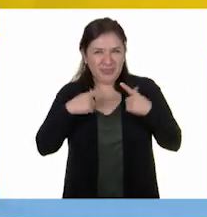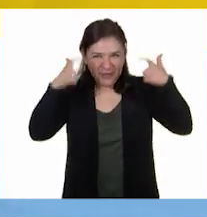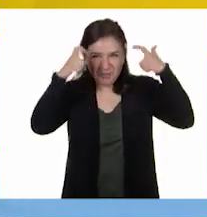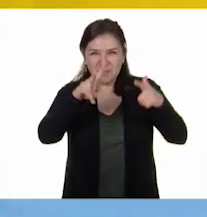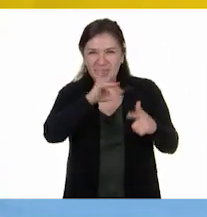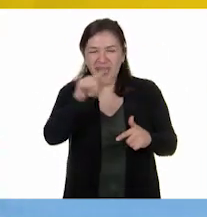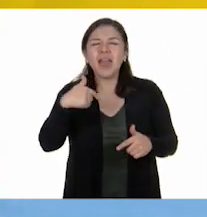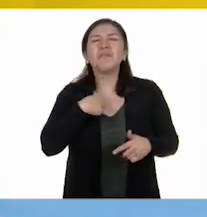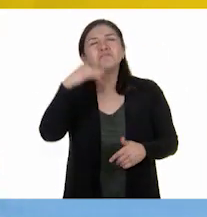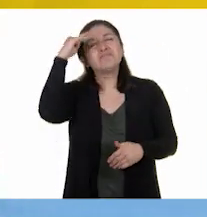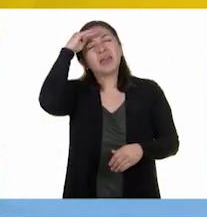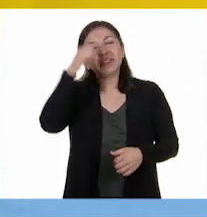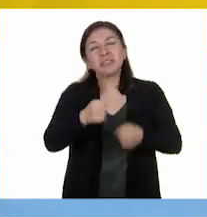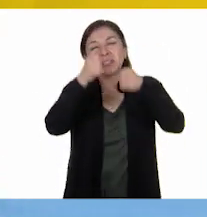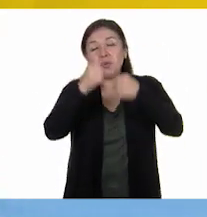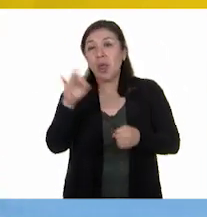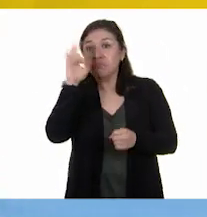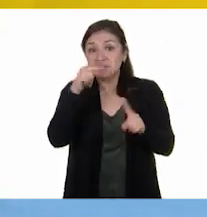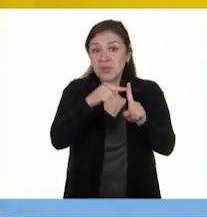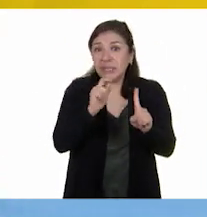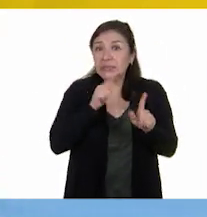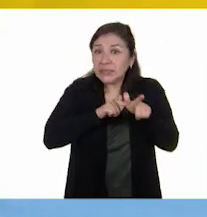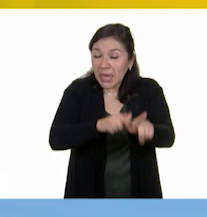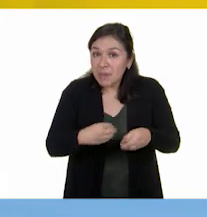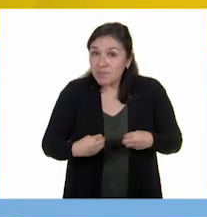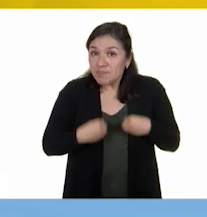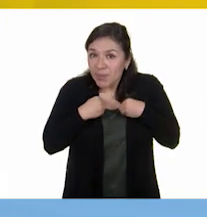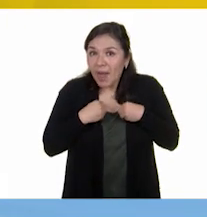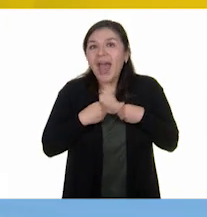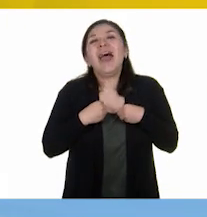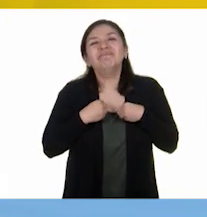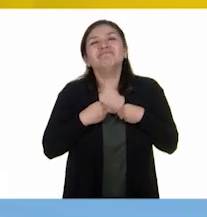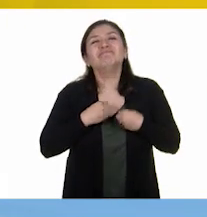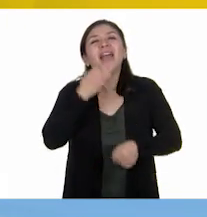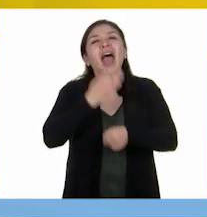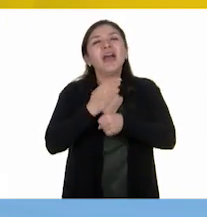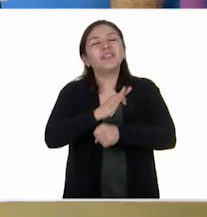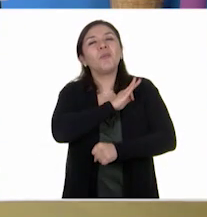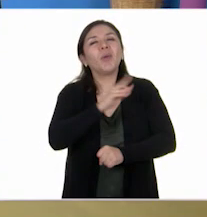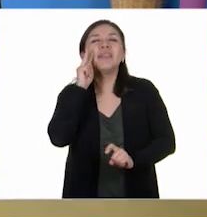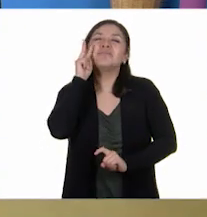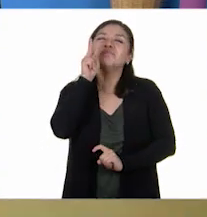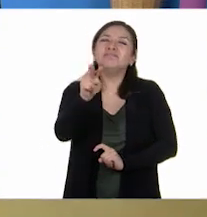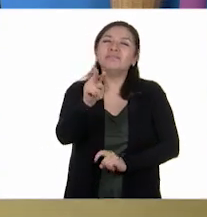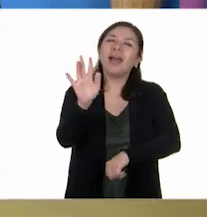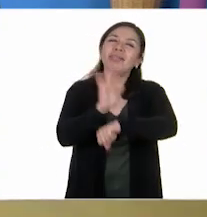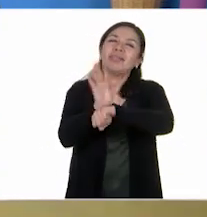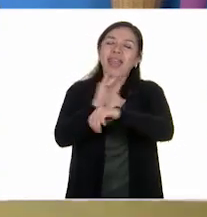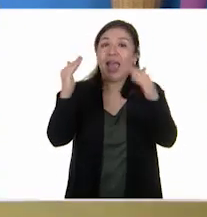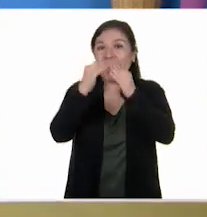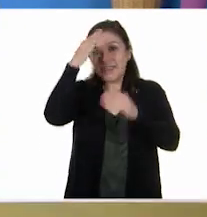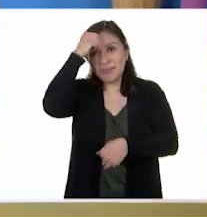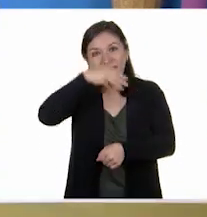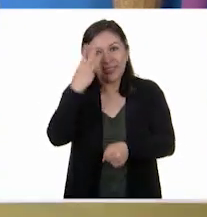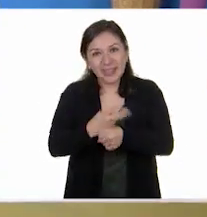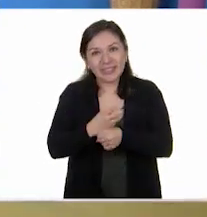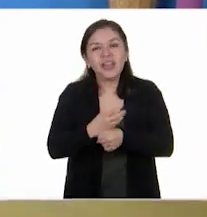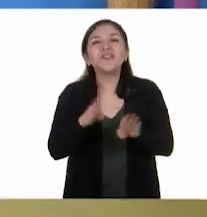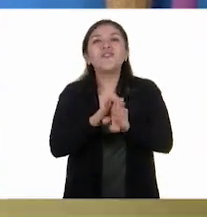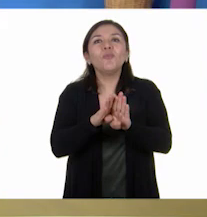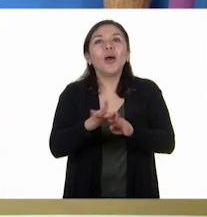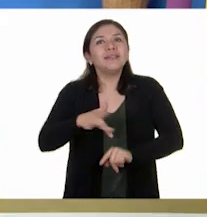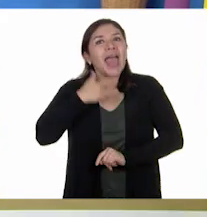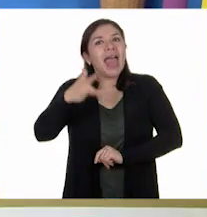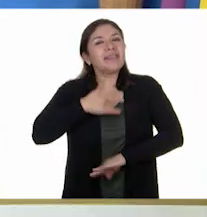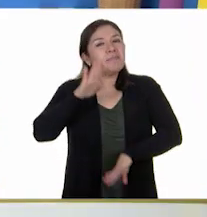estoy segura que si él viviera, seguro que en este momento estaría viendo Aprende en Casa 3, echando